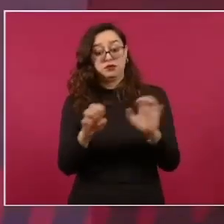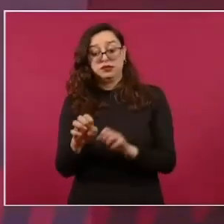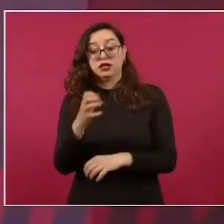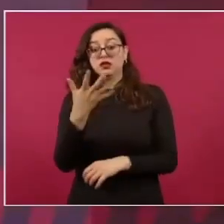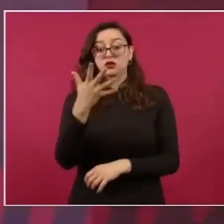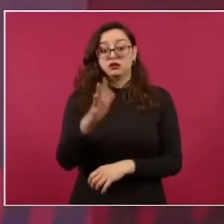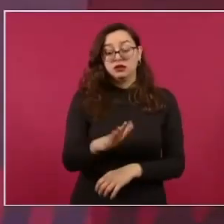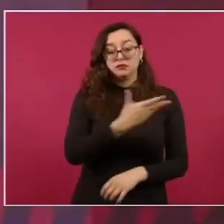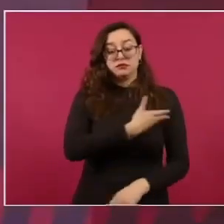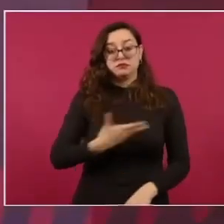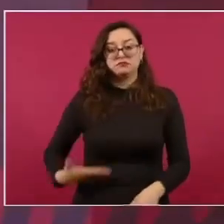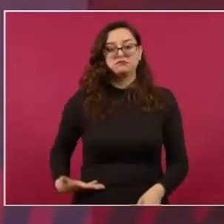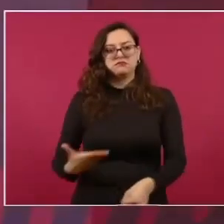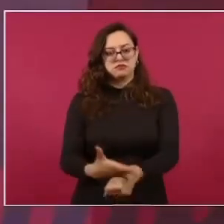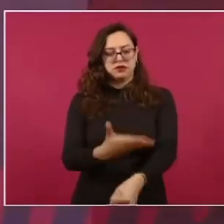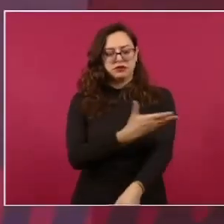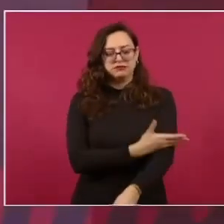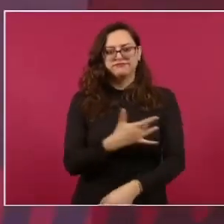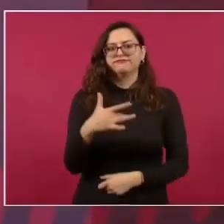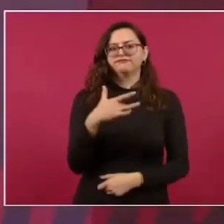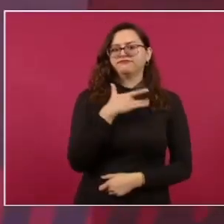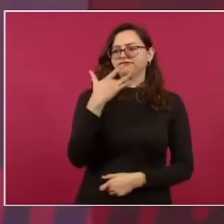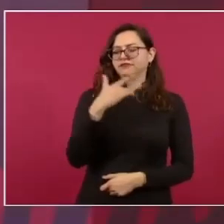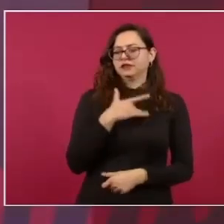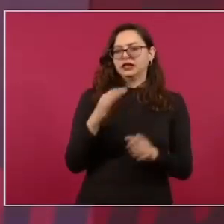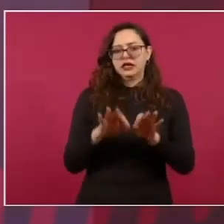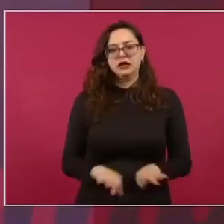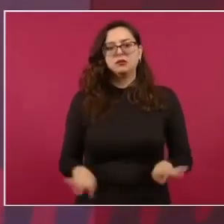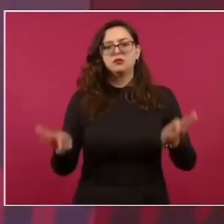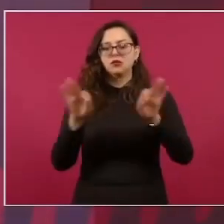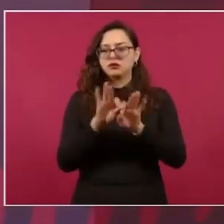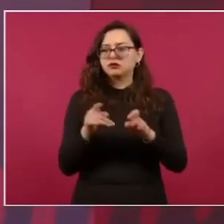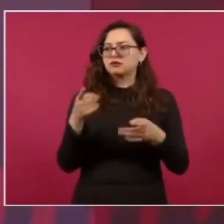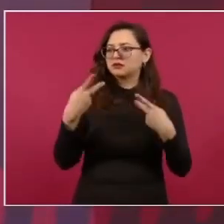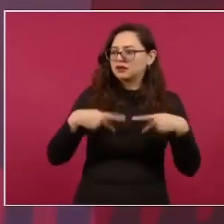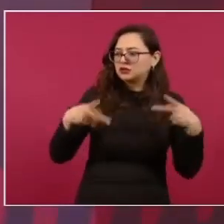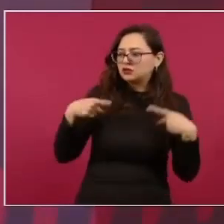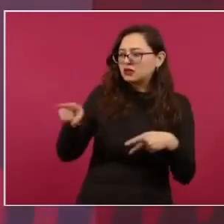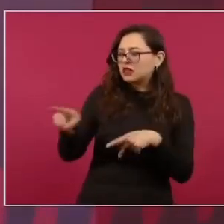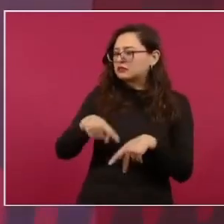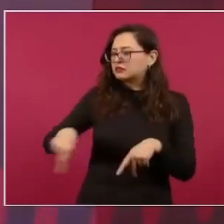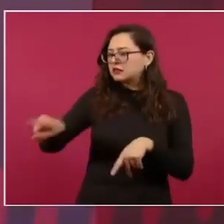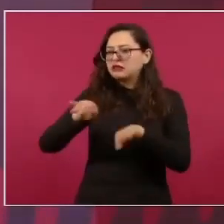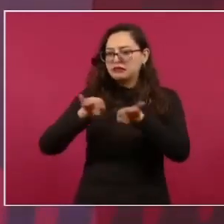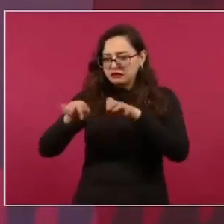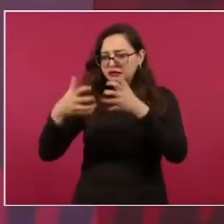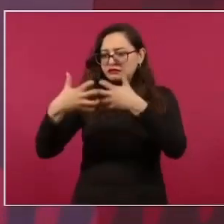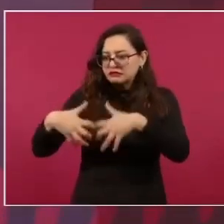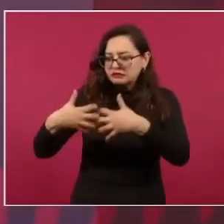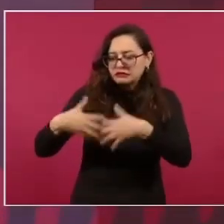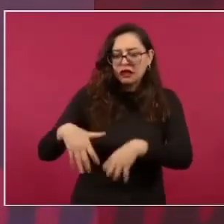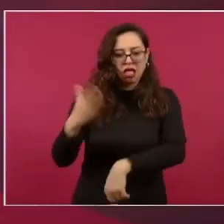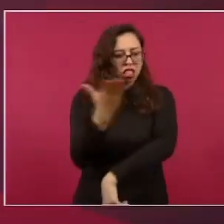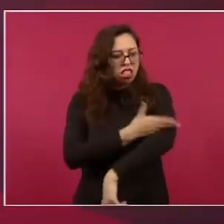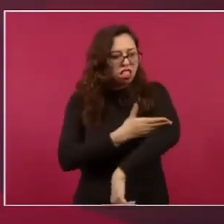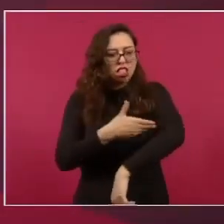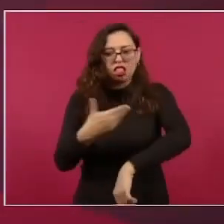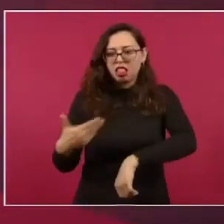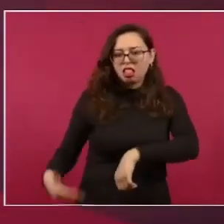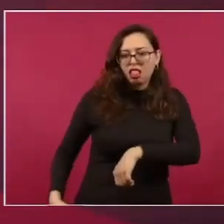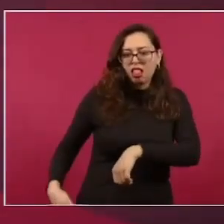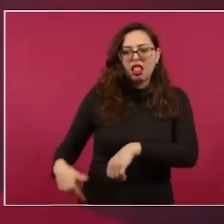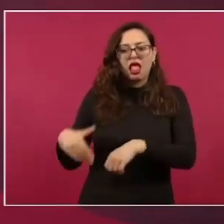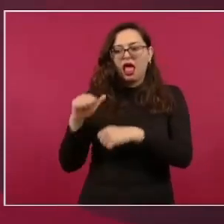planteaba la necesidad de leyes para asegurar pensiones a obreros mutilados en la industria y pensionar a sus familiares cuando estos perdían